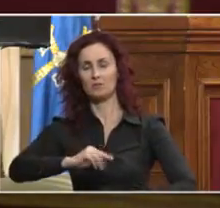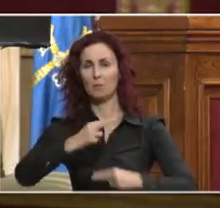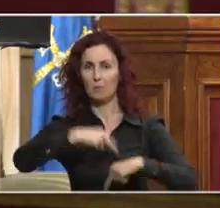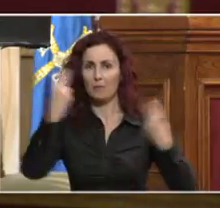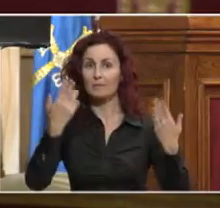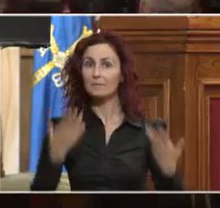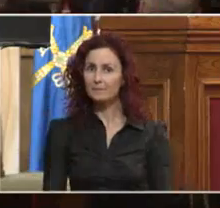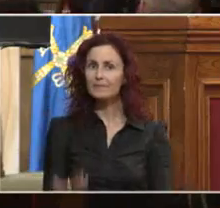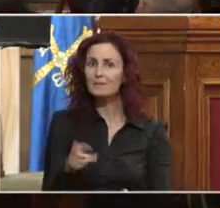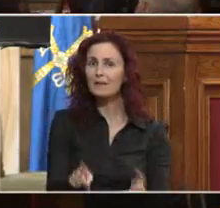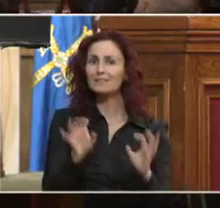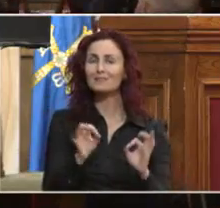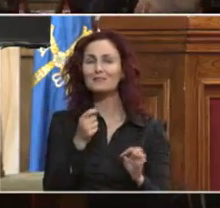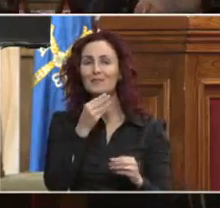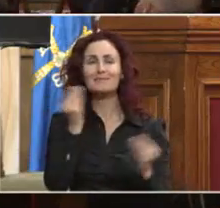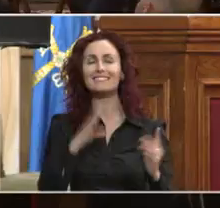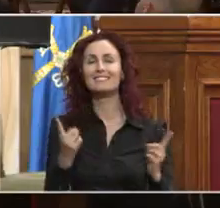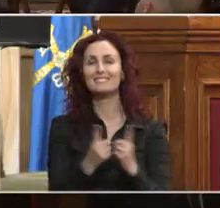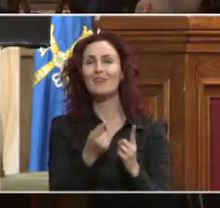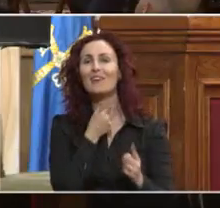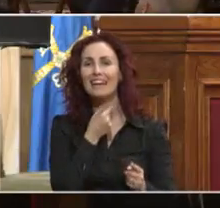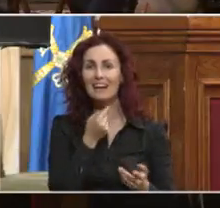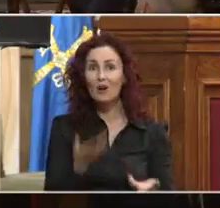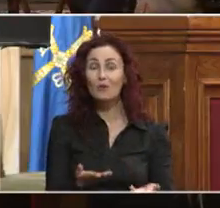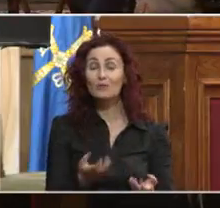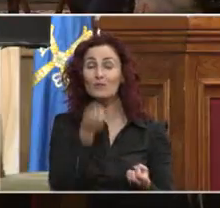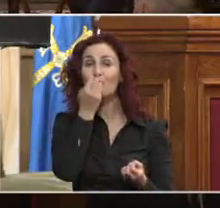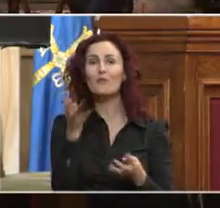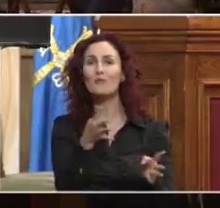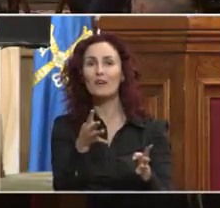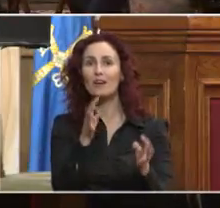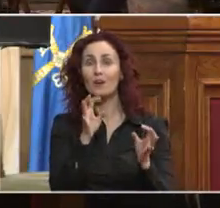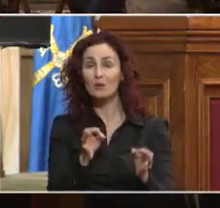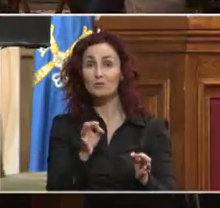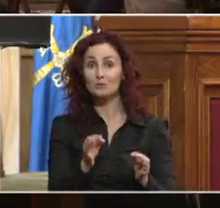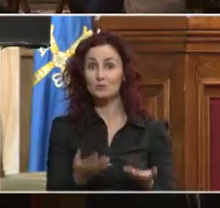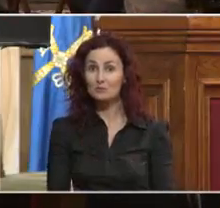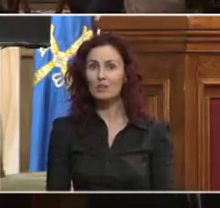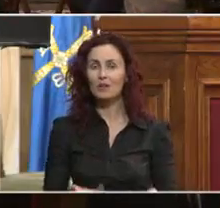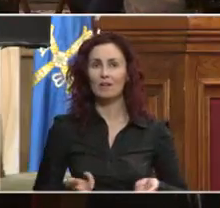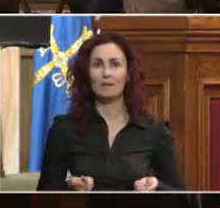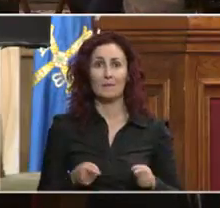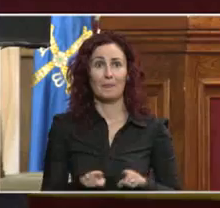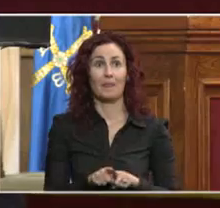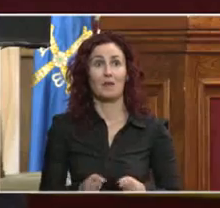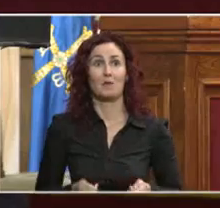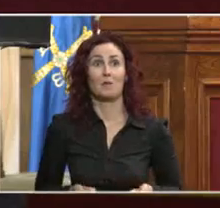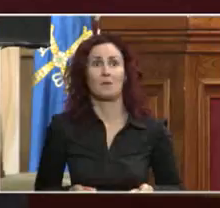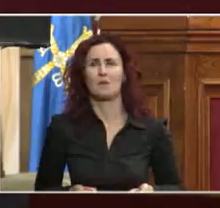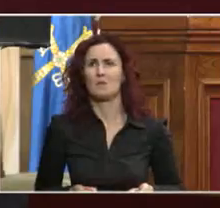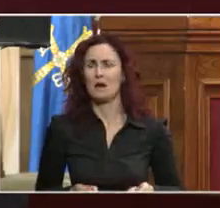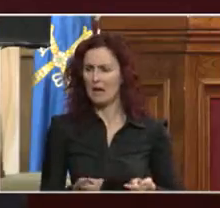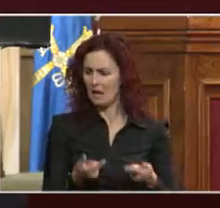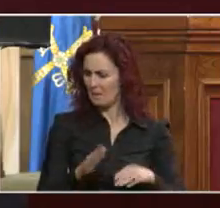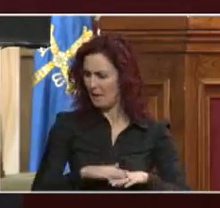No, también tenemos la anécdota de en Buenos Aires, en nuestros comienzos, que nos habían contratado como número para